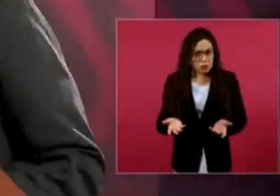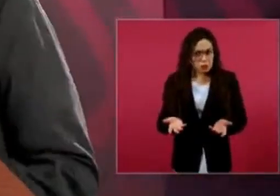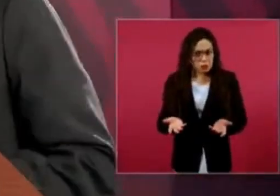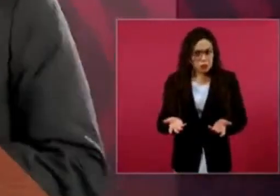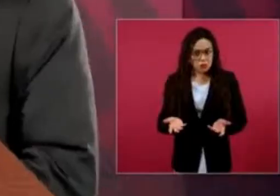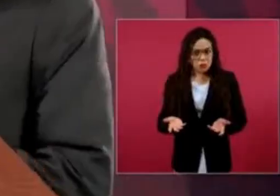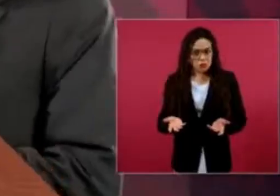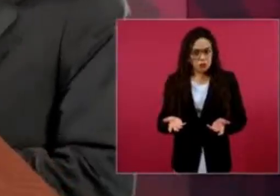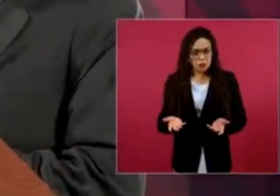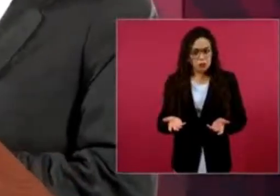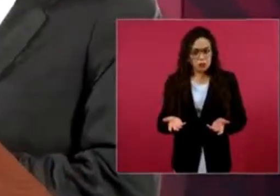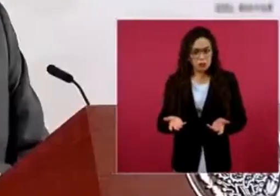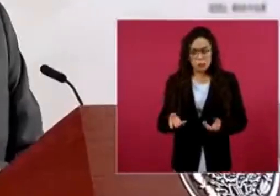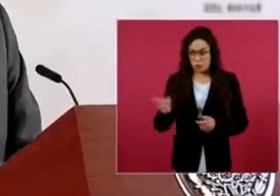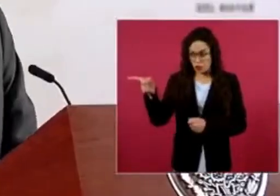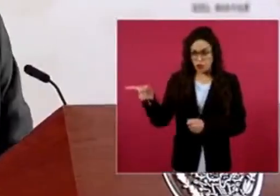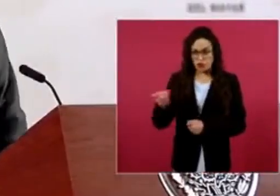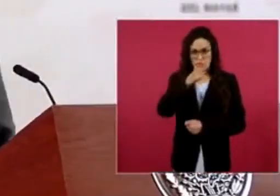vestido de militar,